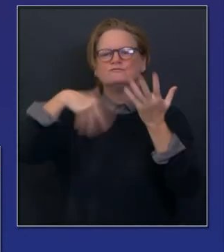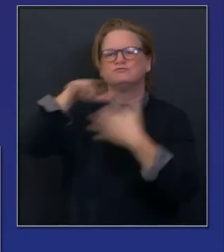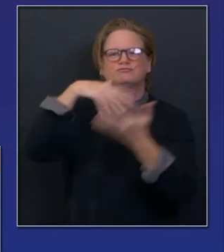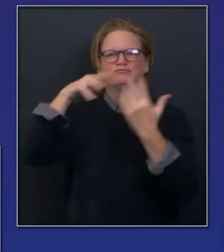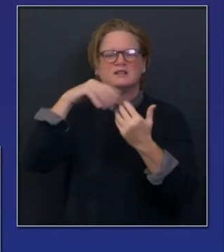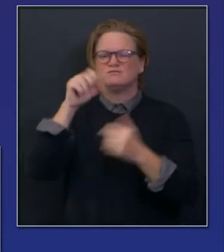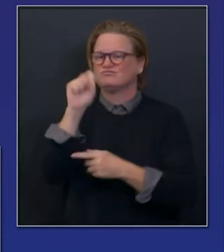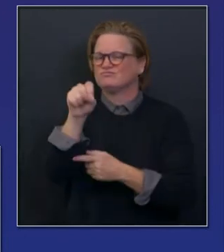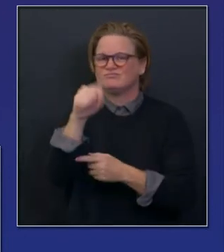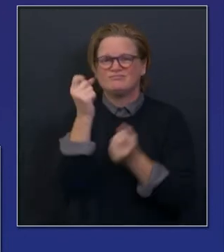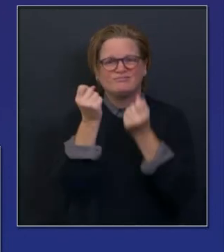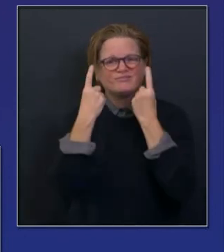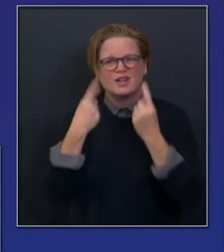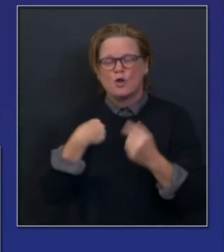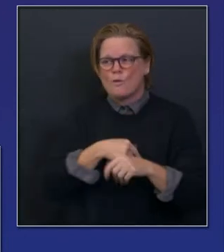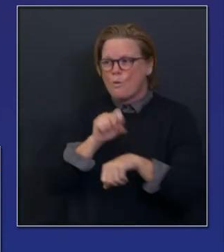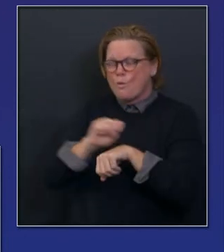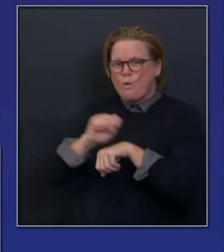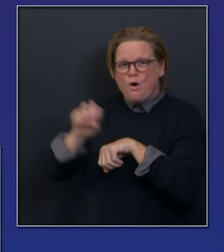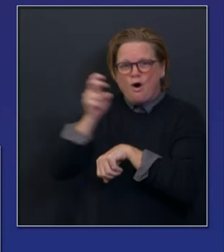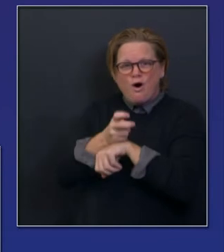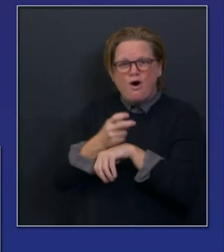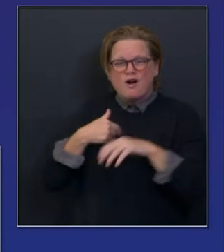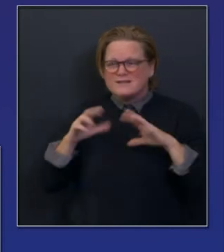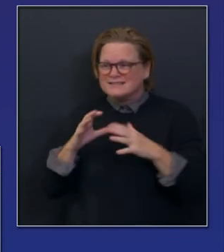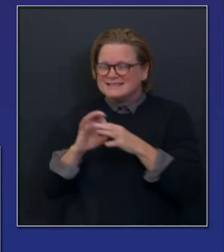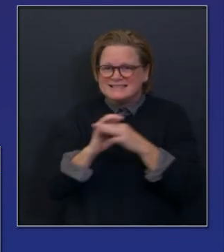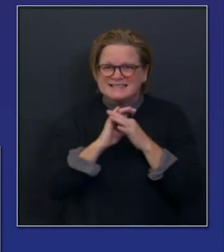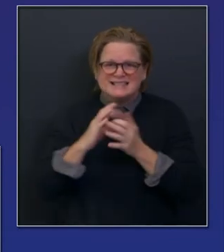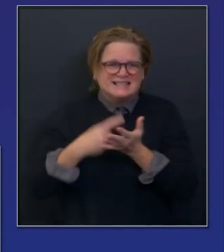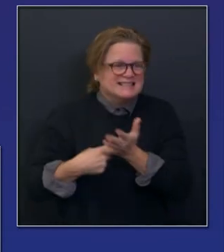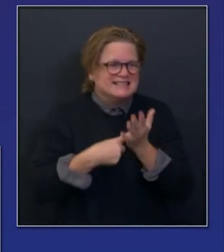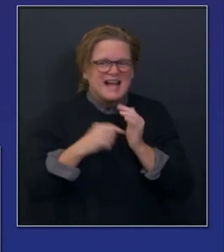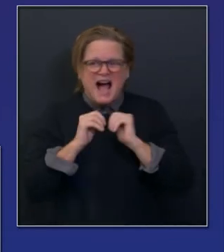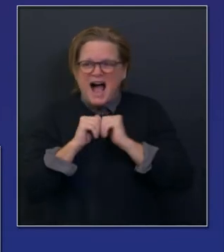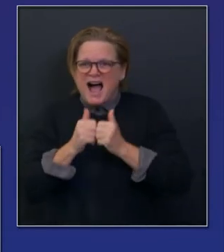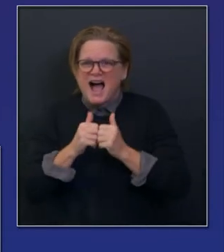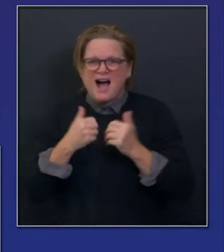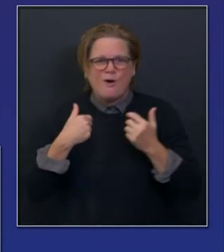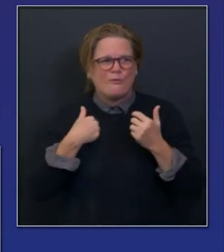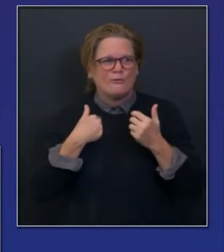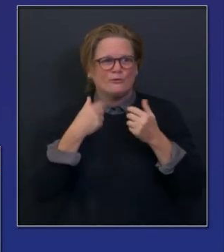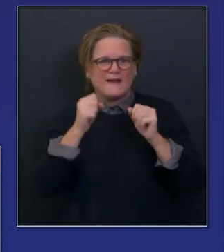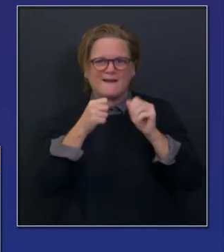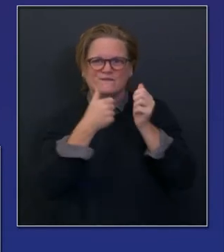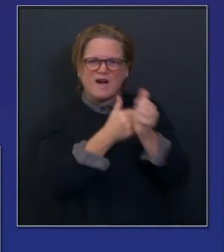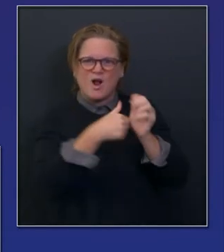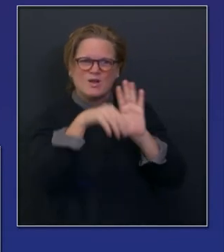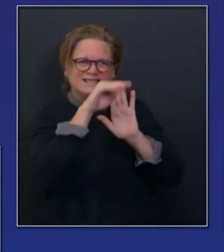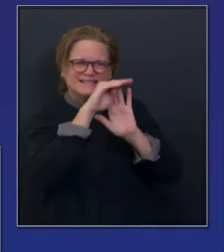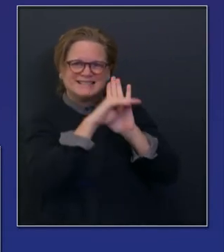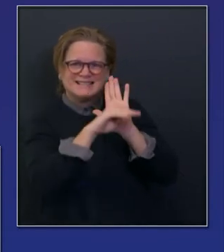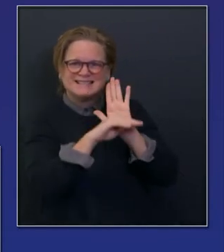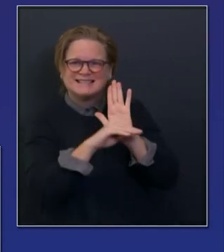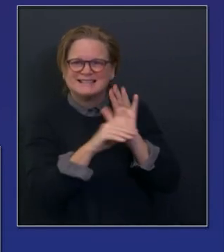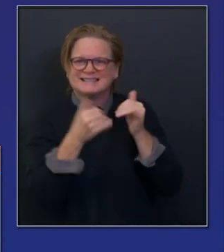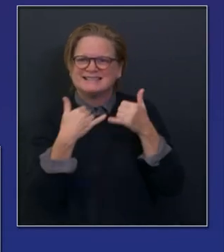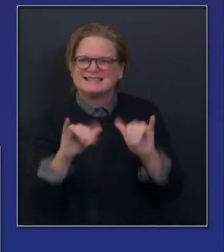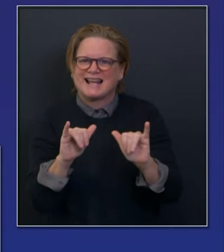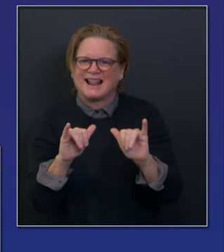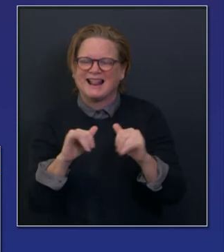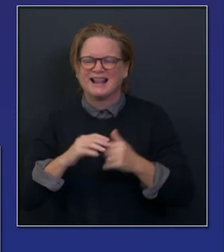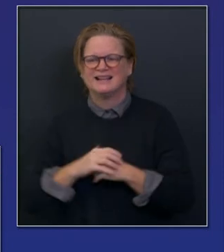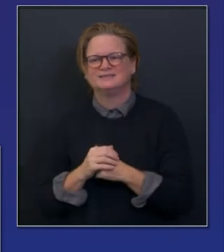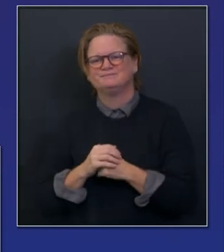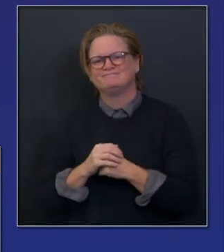mucho trabajo tras bambalinas. Tal vez se dieron cuenta, y esta es una realidad muy cerca, tal vez notaron aquí en mi patio trasero apenas,